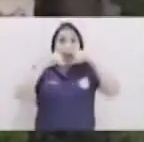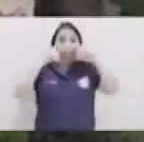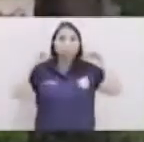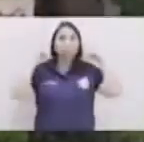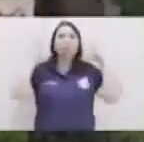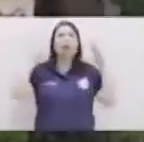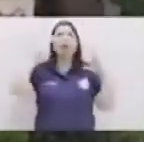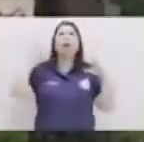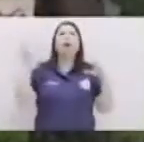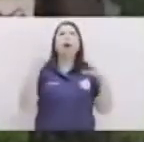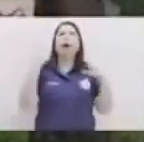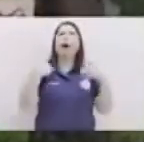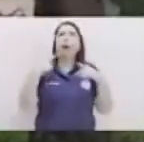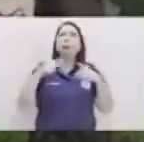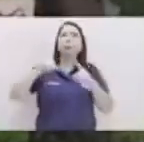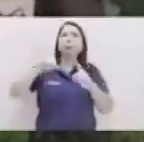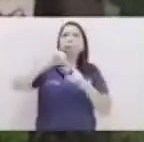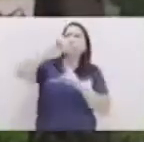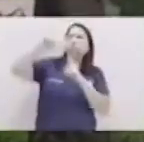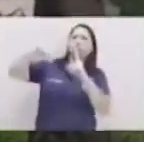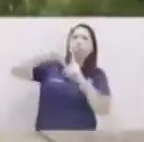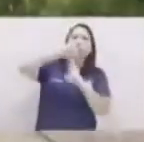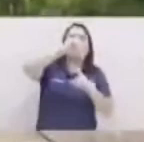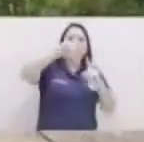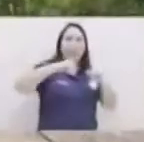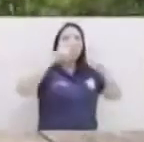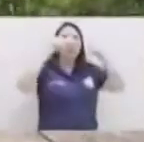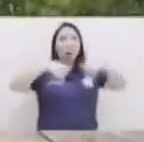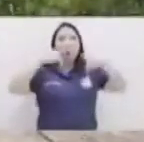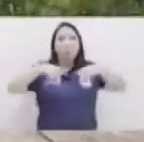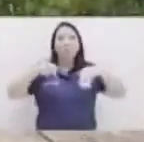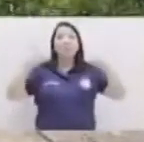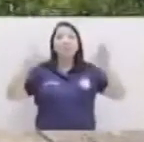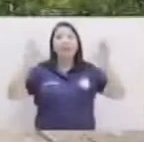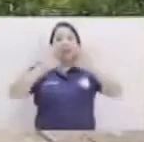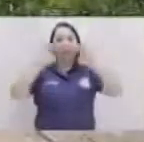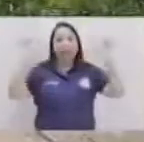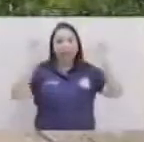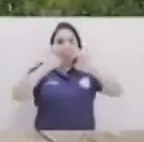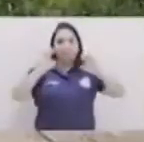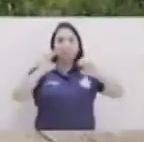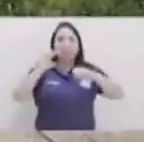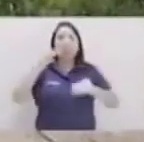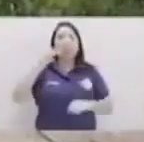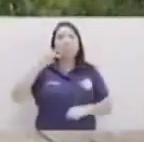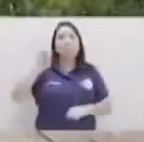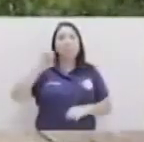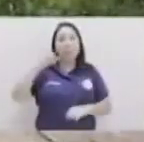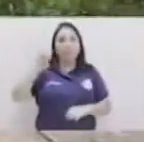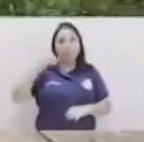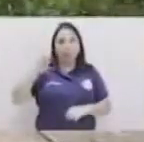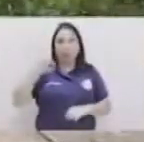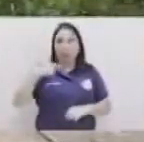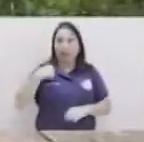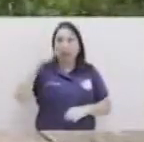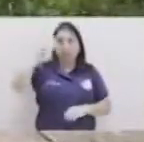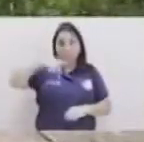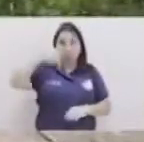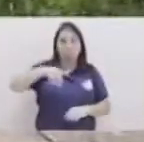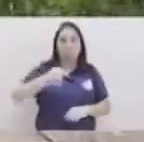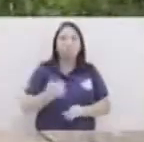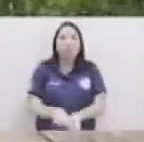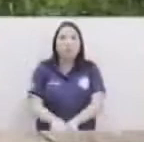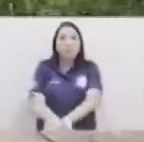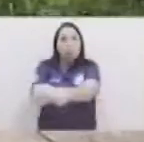intemperie. Realizaremos ejercicios del nivel básico, saque frontal por arriba en la clase de